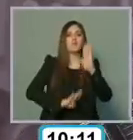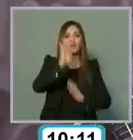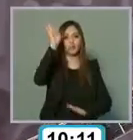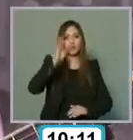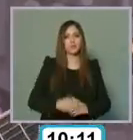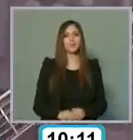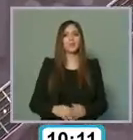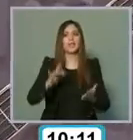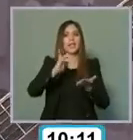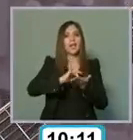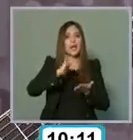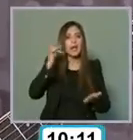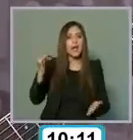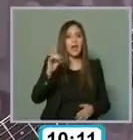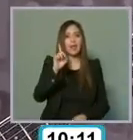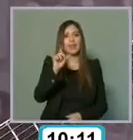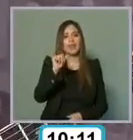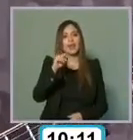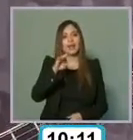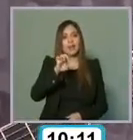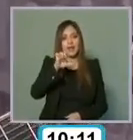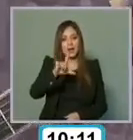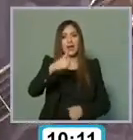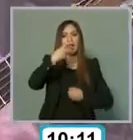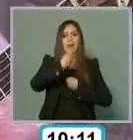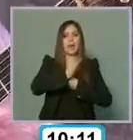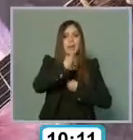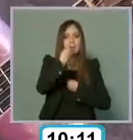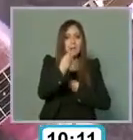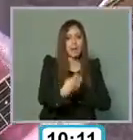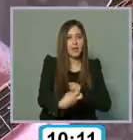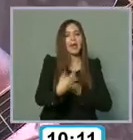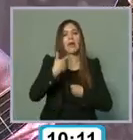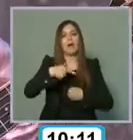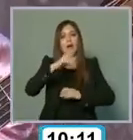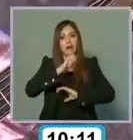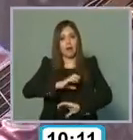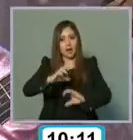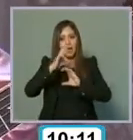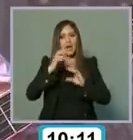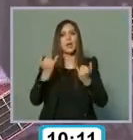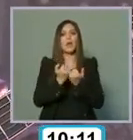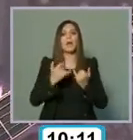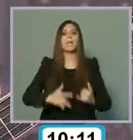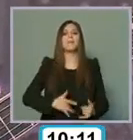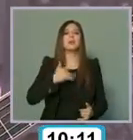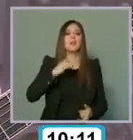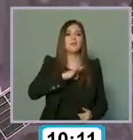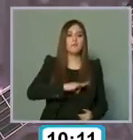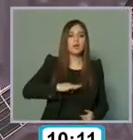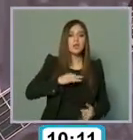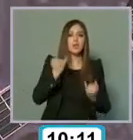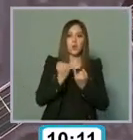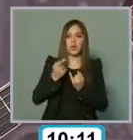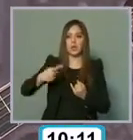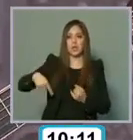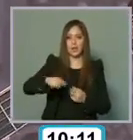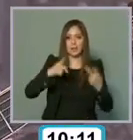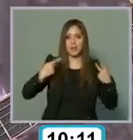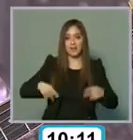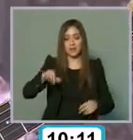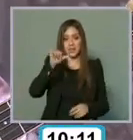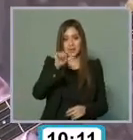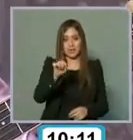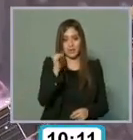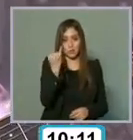gracias, Daniel. No, muchas gracias gracias a ti, por mi amor. invitarme aquí. Estoy muy feliz de estar conectados con ustedes. 16 de